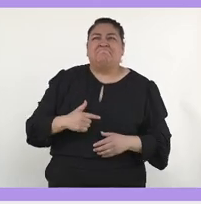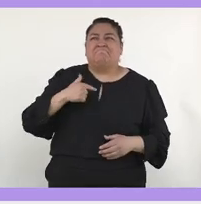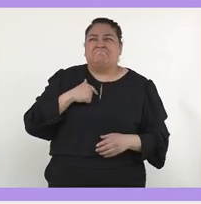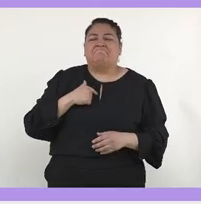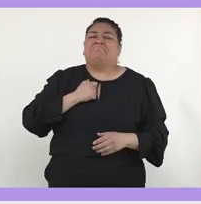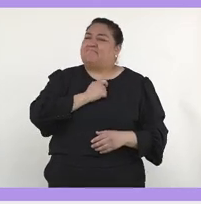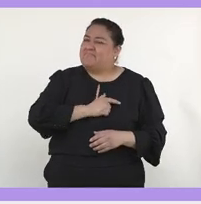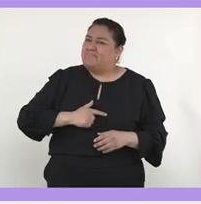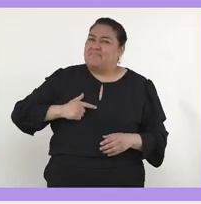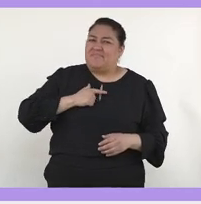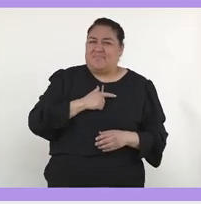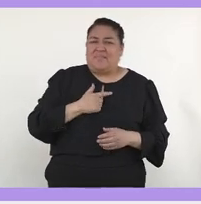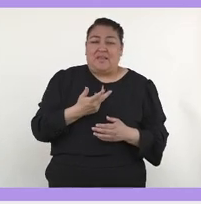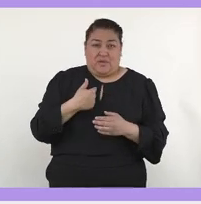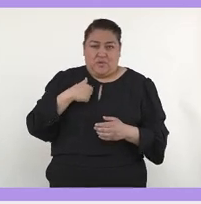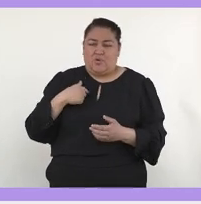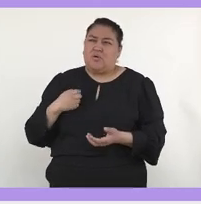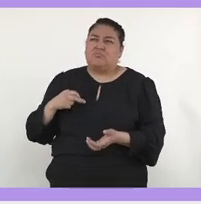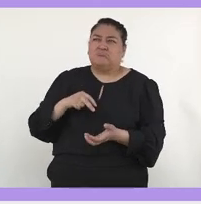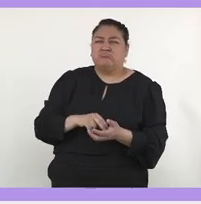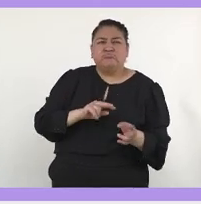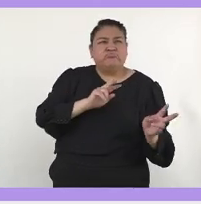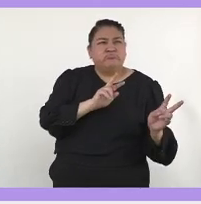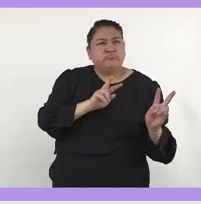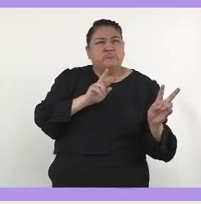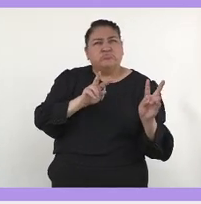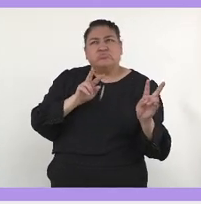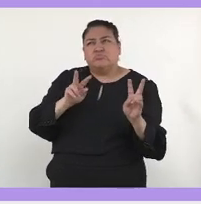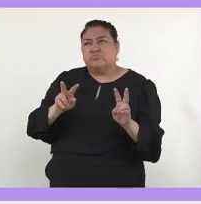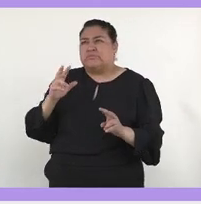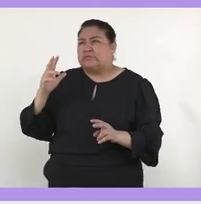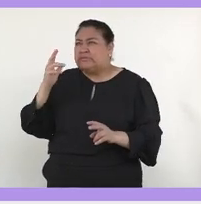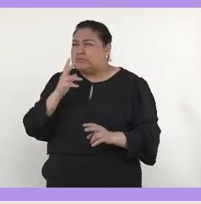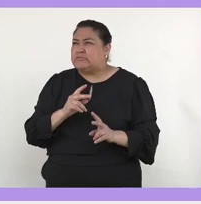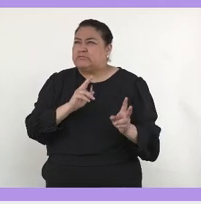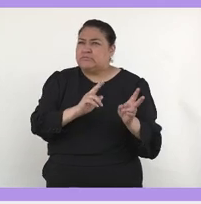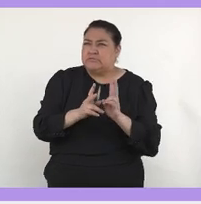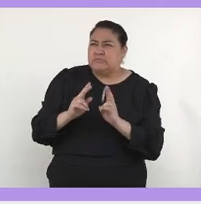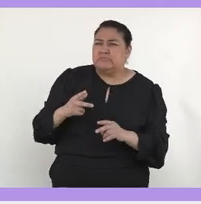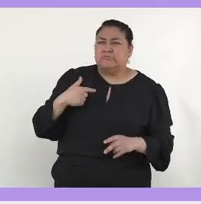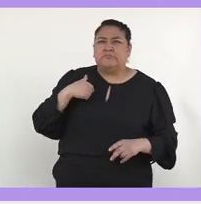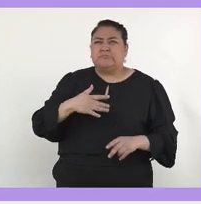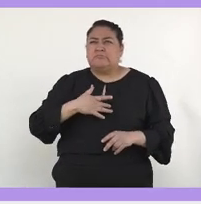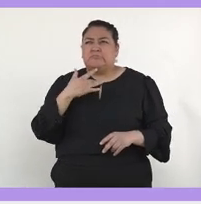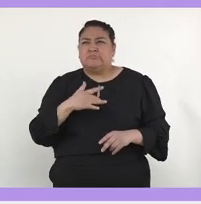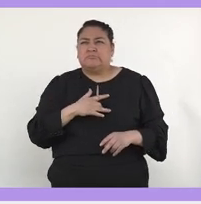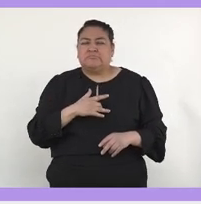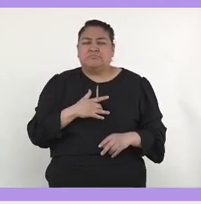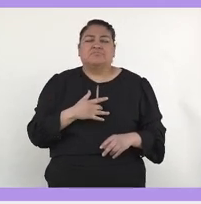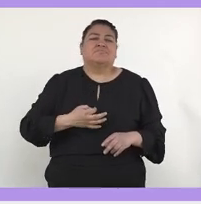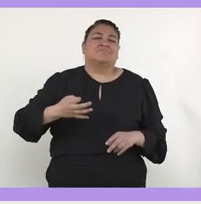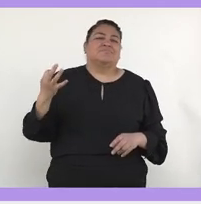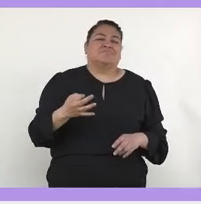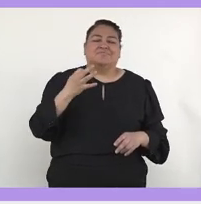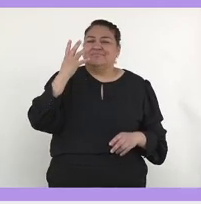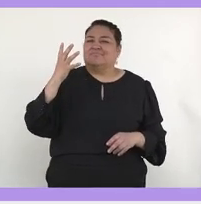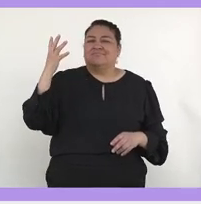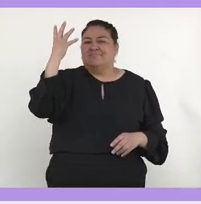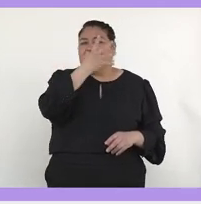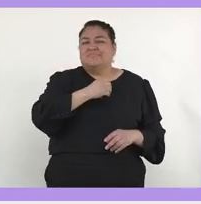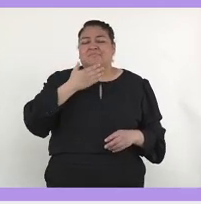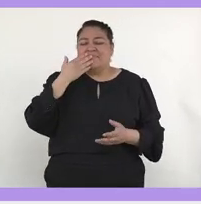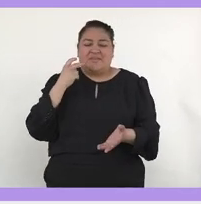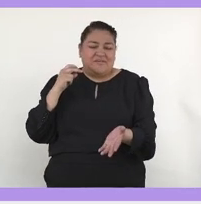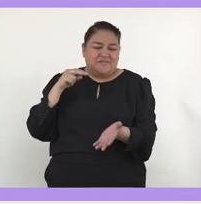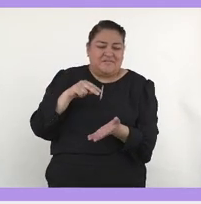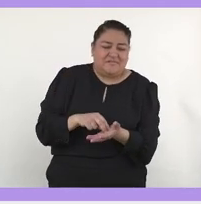y sobre todo escuchando las charlas de todas las personas que han intervenido durante la mañana pienso que estoy en el lugar adecuado y que he llegado además en el